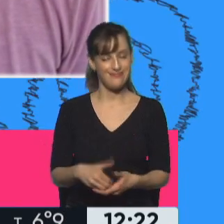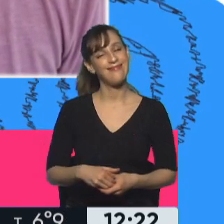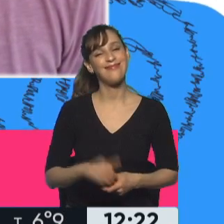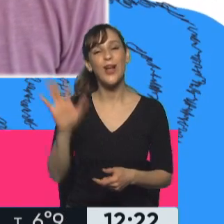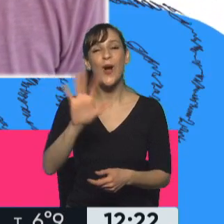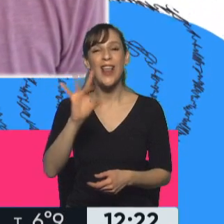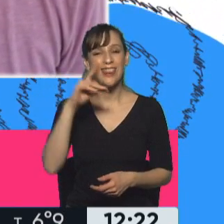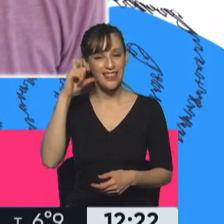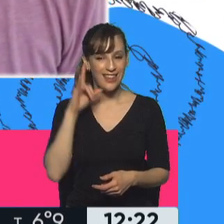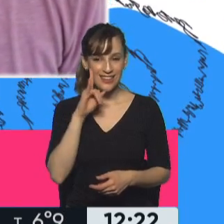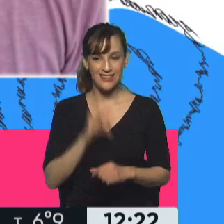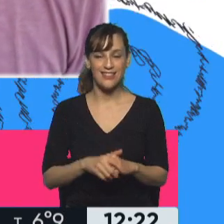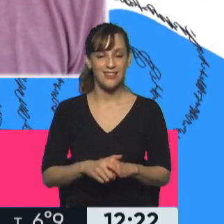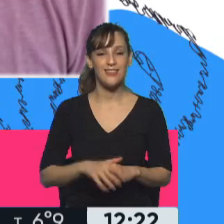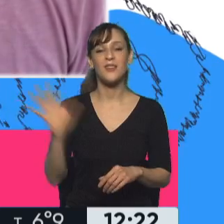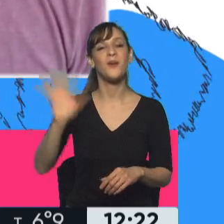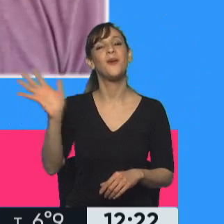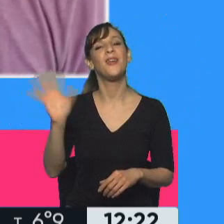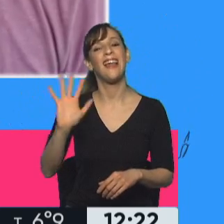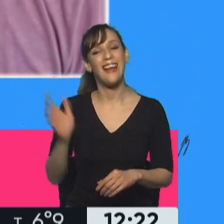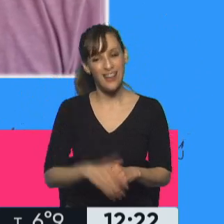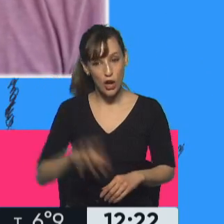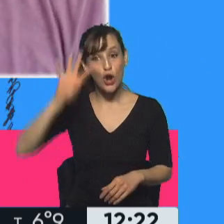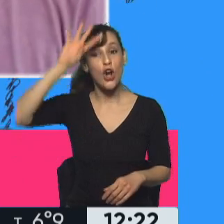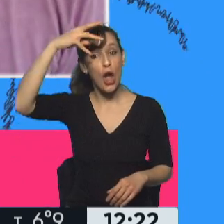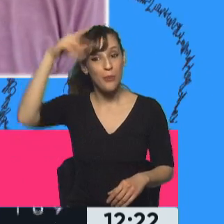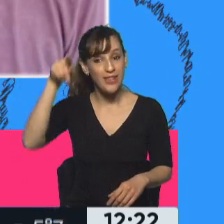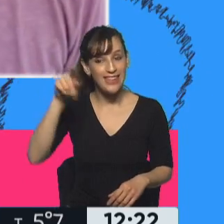Diegui! ¡Hola, Romy!